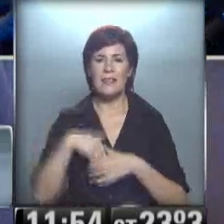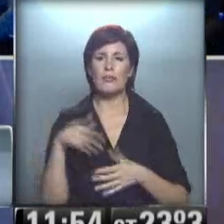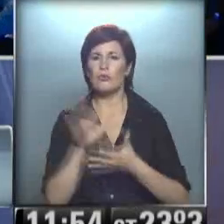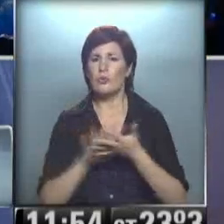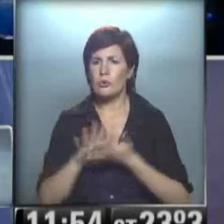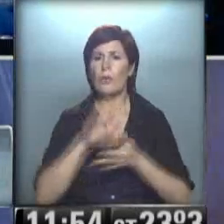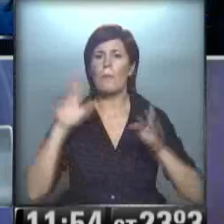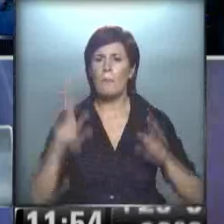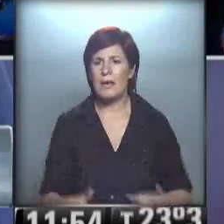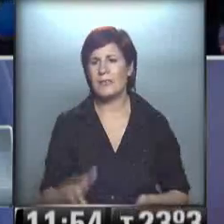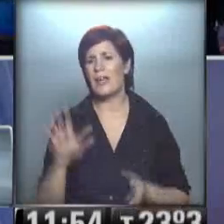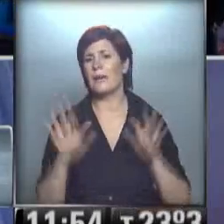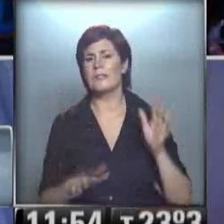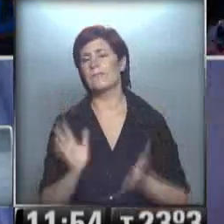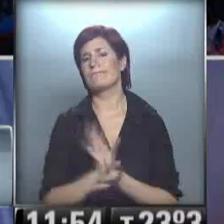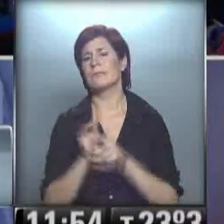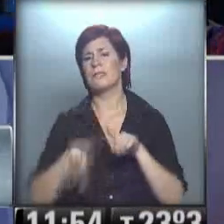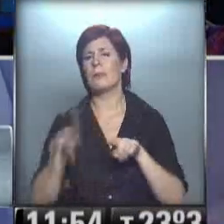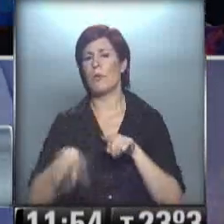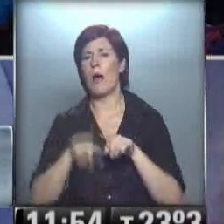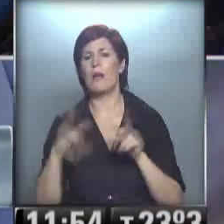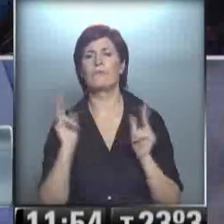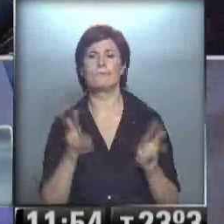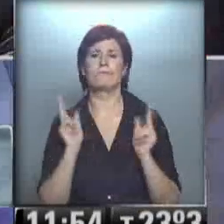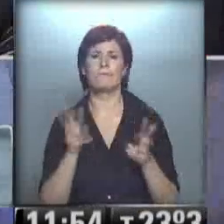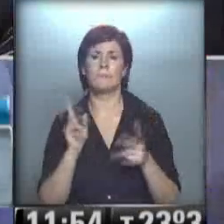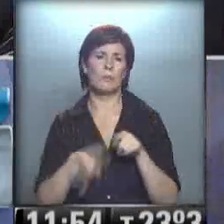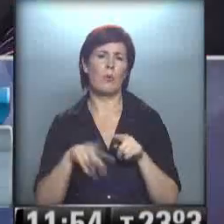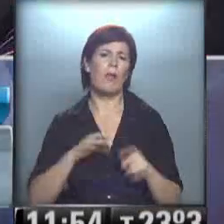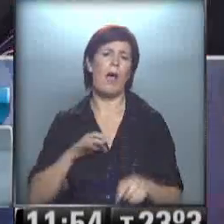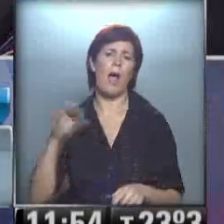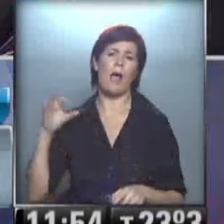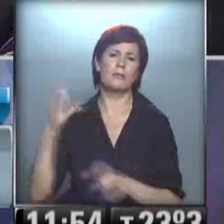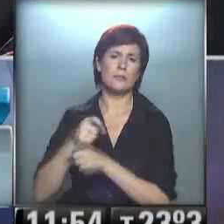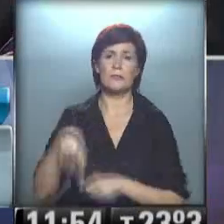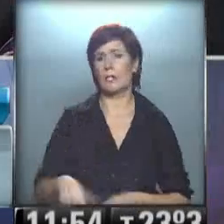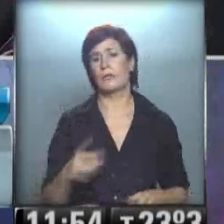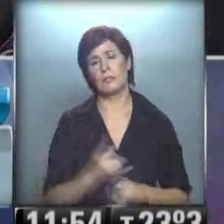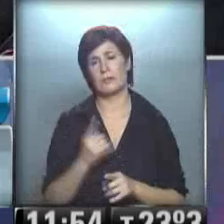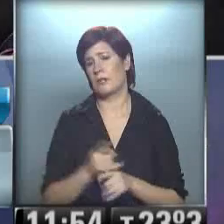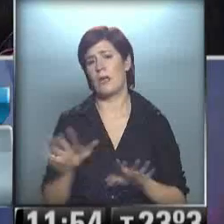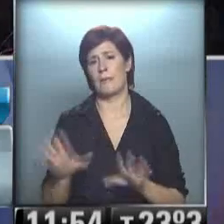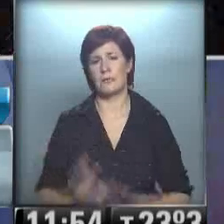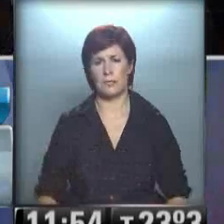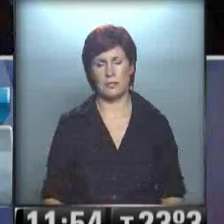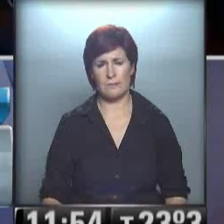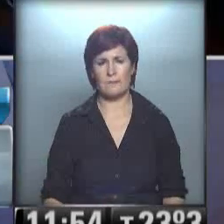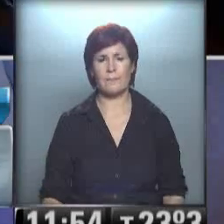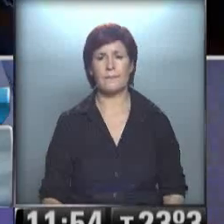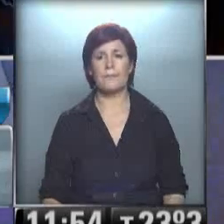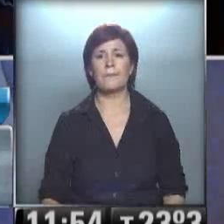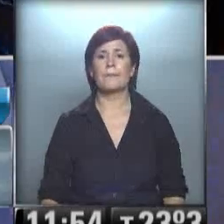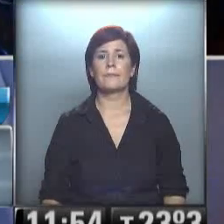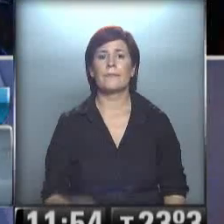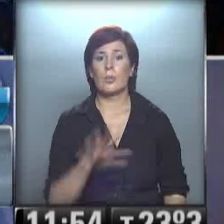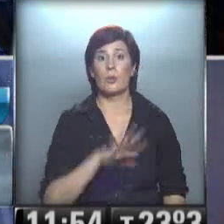funciona como si tuviera un libreto hecho y un libreto que ya se pasó de moda, que llega tarde frente a los hechos. Hay una contradicción permanente porque los sectores políticos